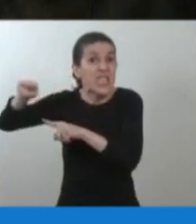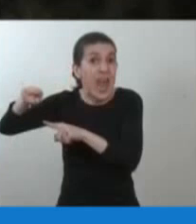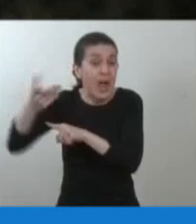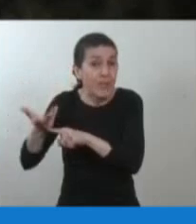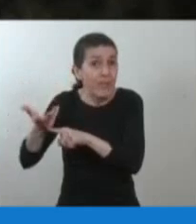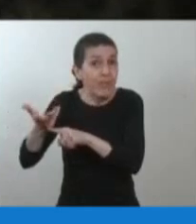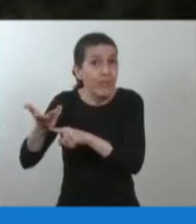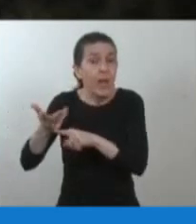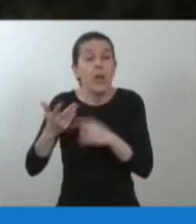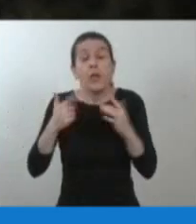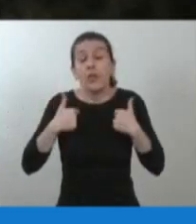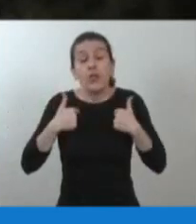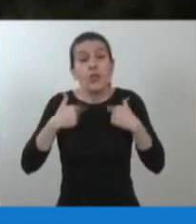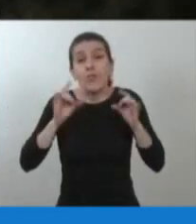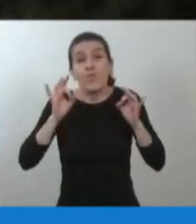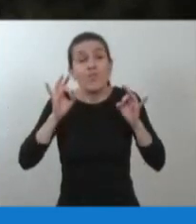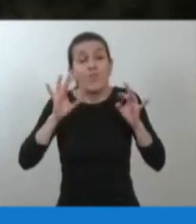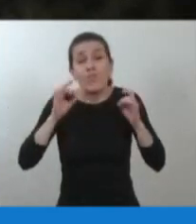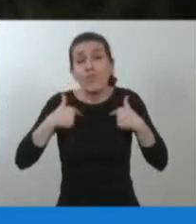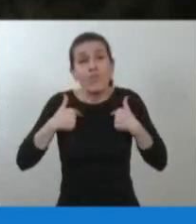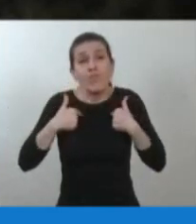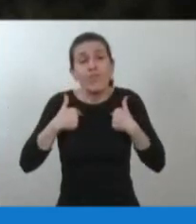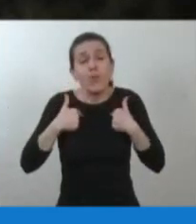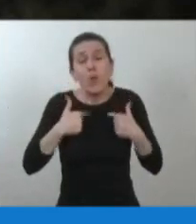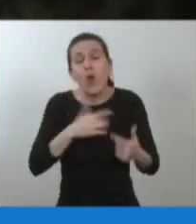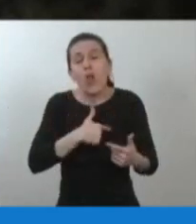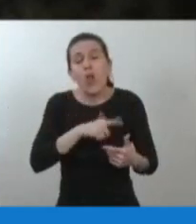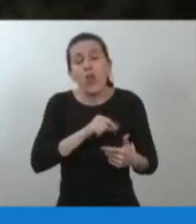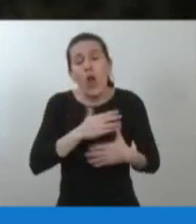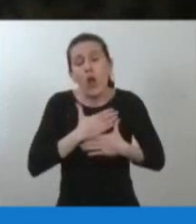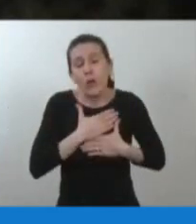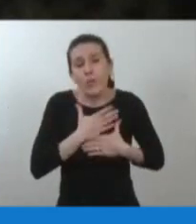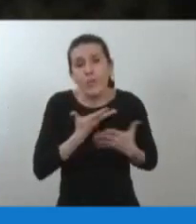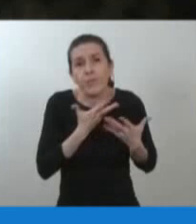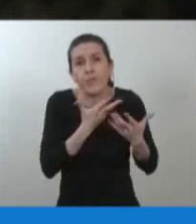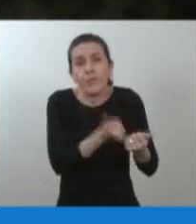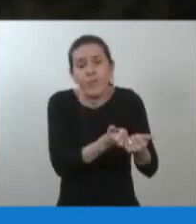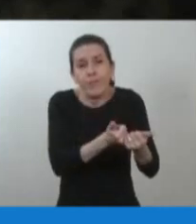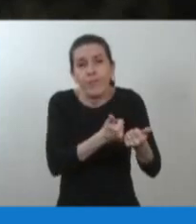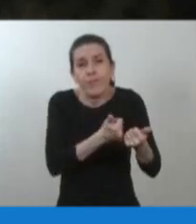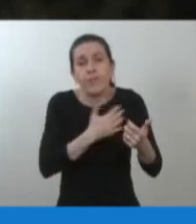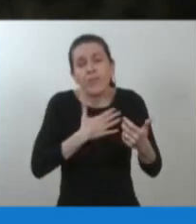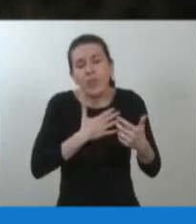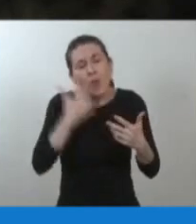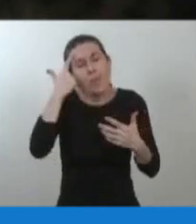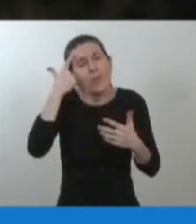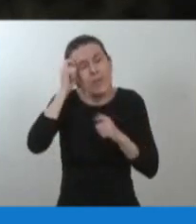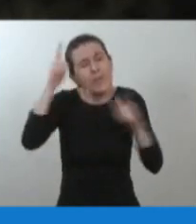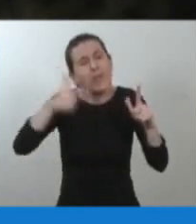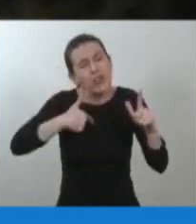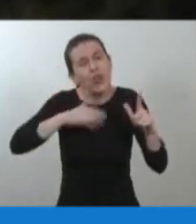solo puedo estar con ellos acompañándolos en el dolor sí supongo y se